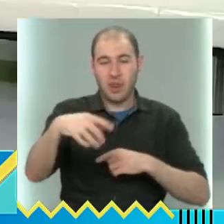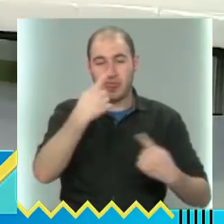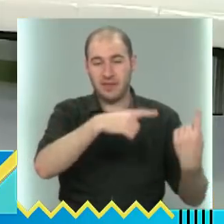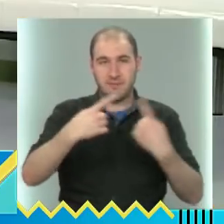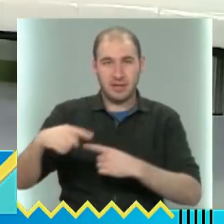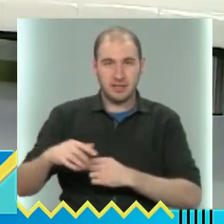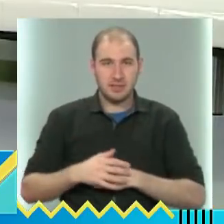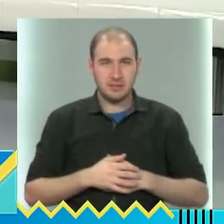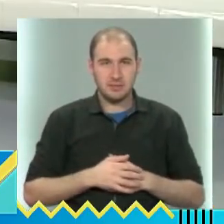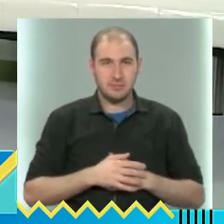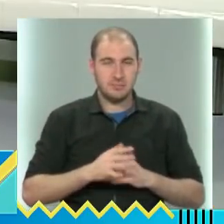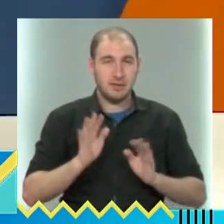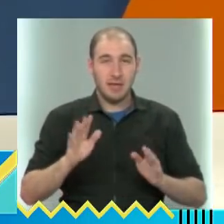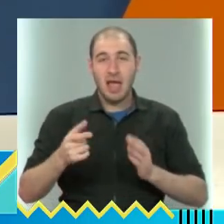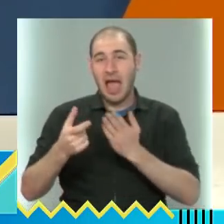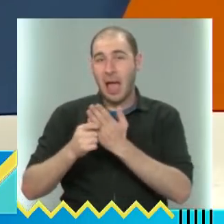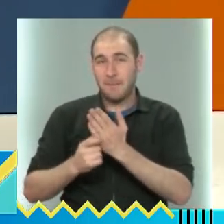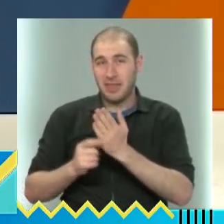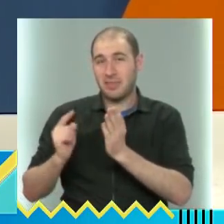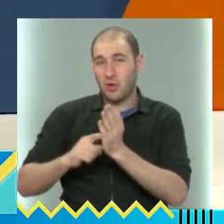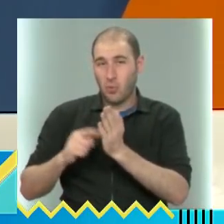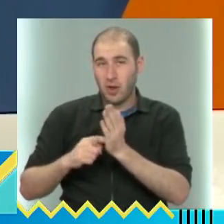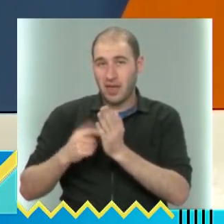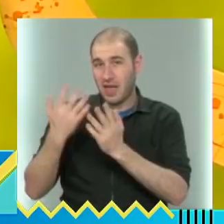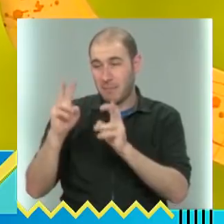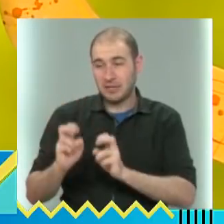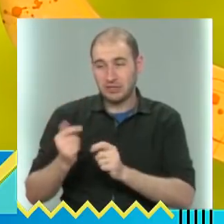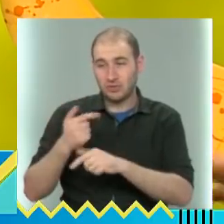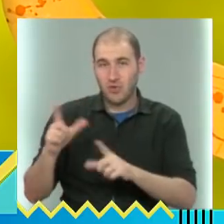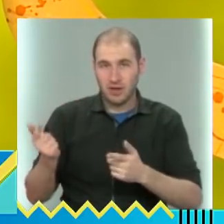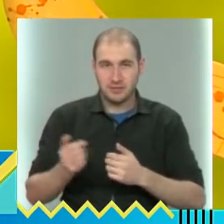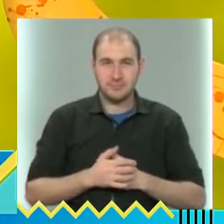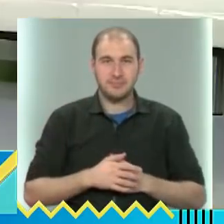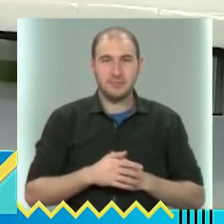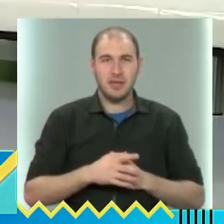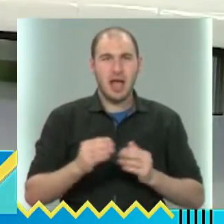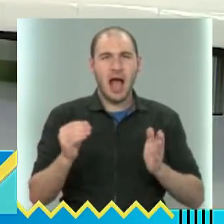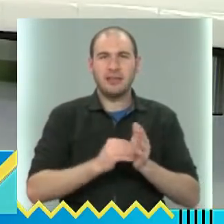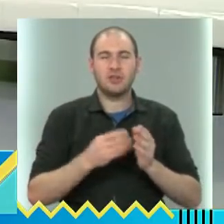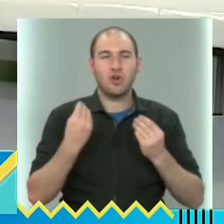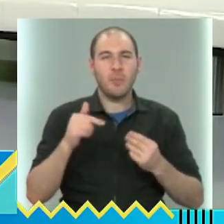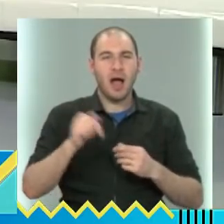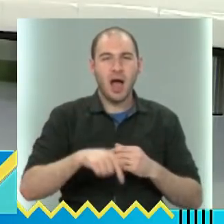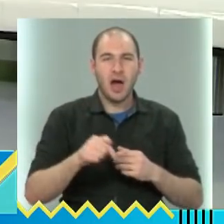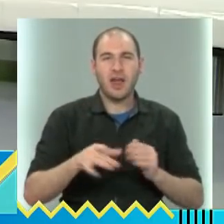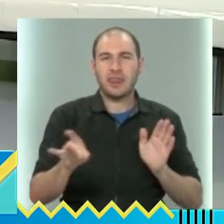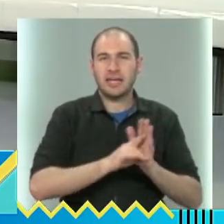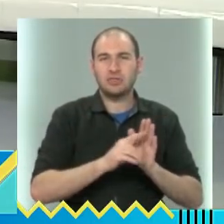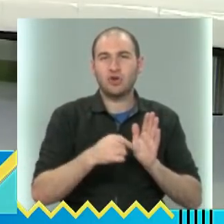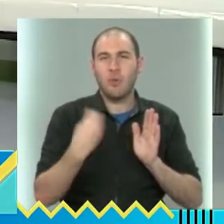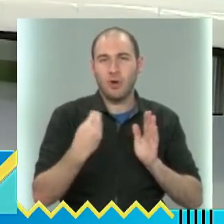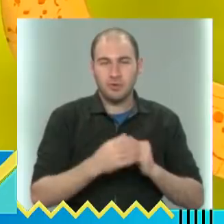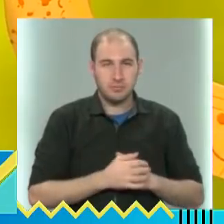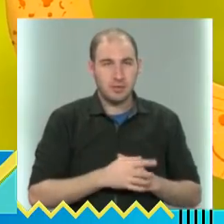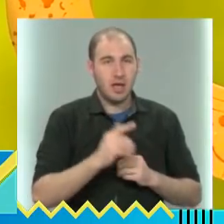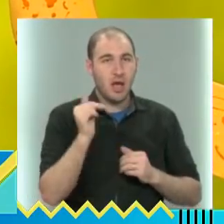está estudiada. Que el expediente muestra que no está estudiada. Bueno, ¿cómo se contempla eso hoy en el decreto, por ejemplo? Básicamente